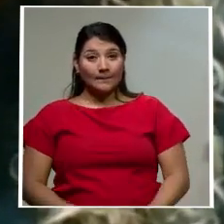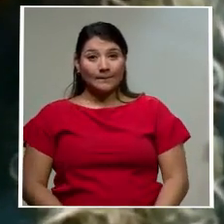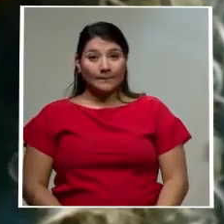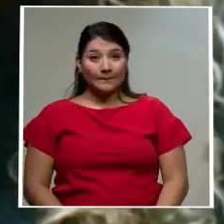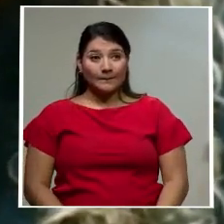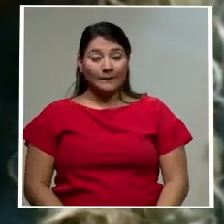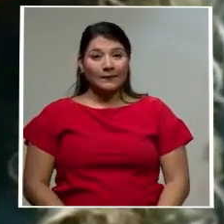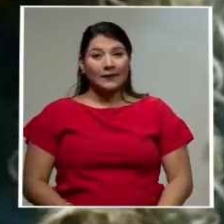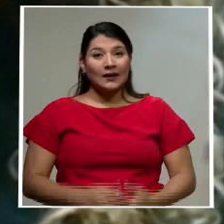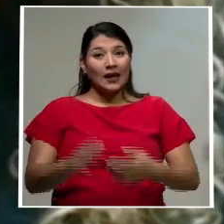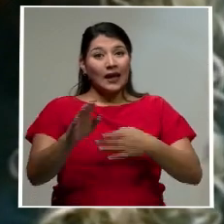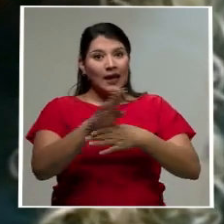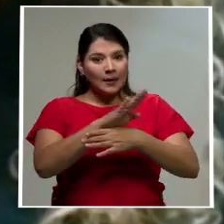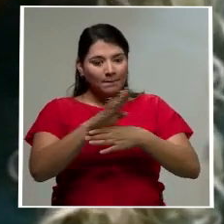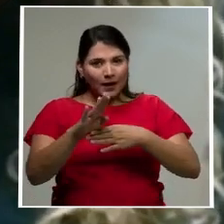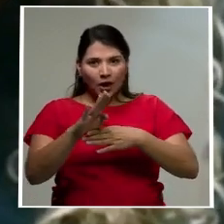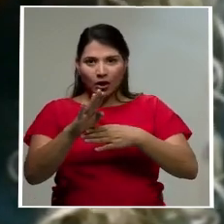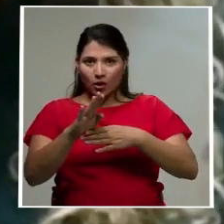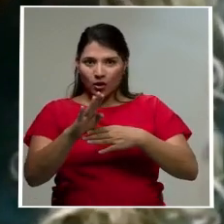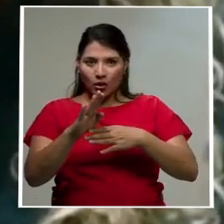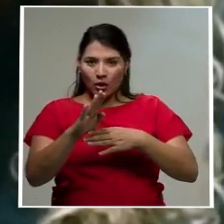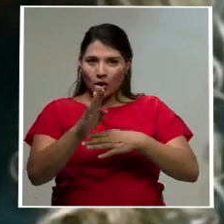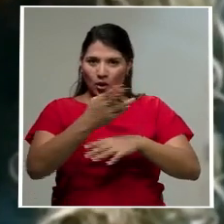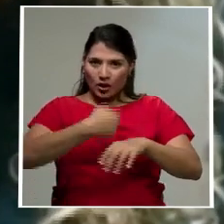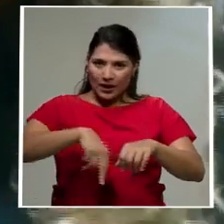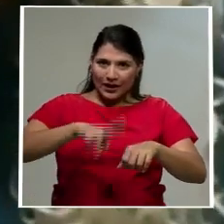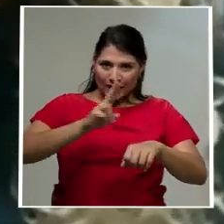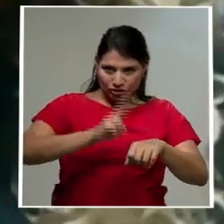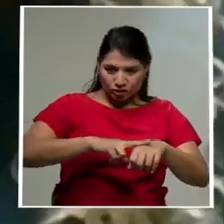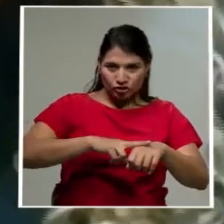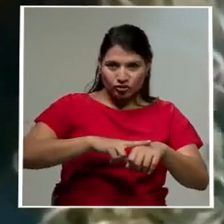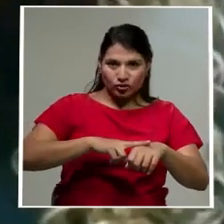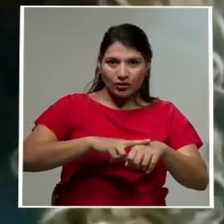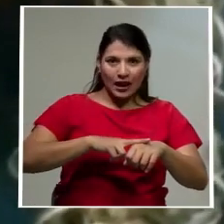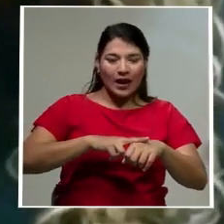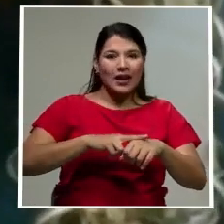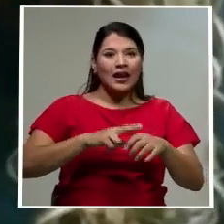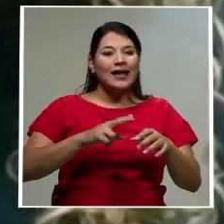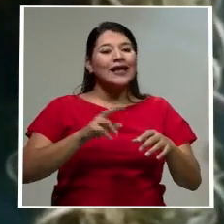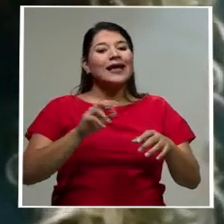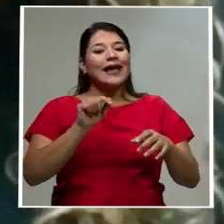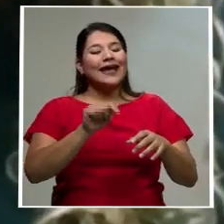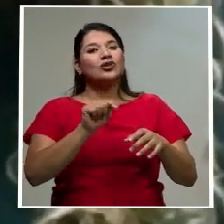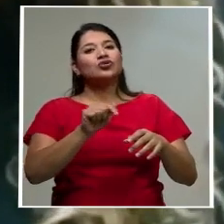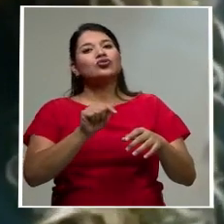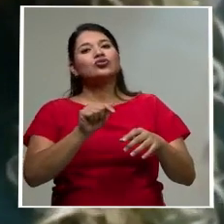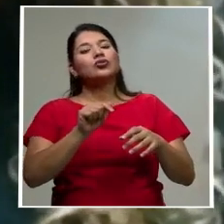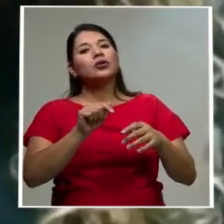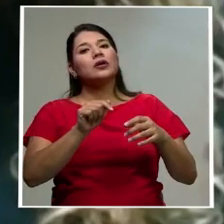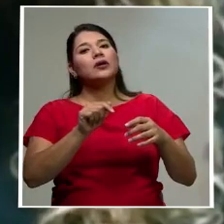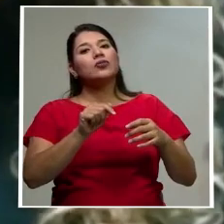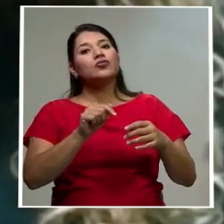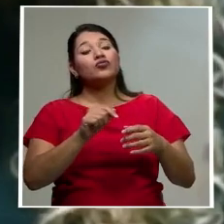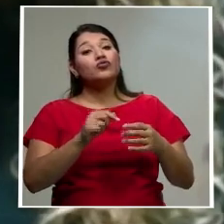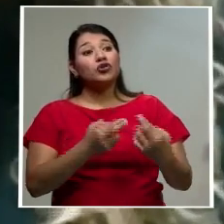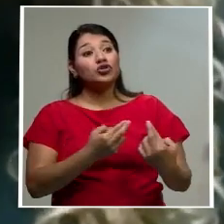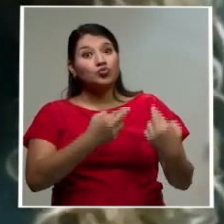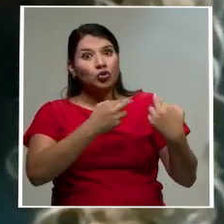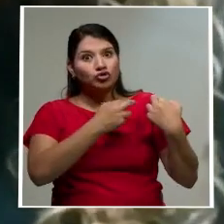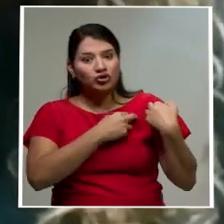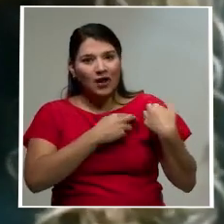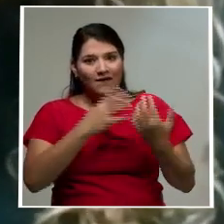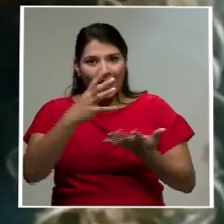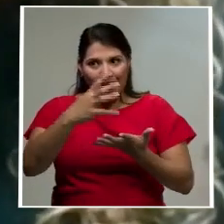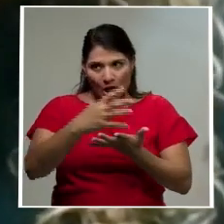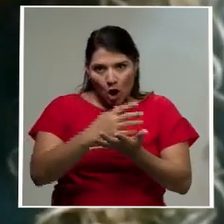un organismo formal que se establece dentro del banco y que cobran un salario, tiene un montón